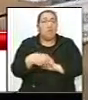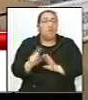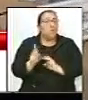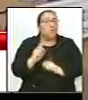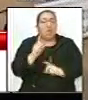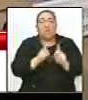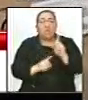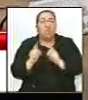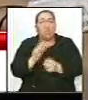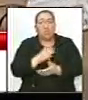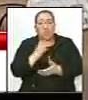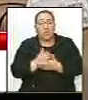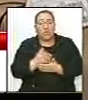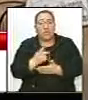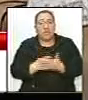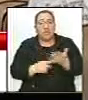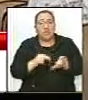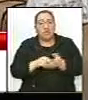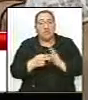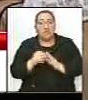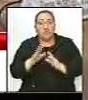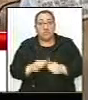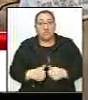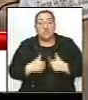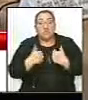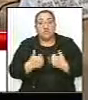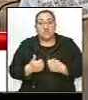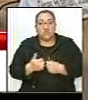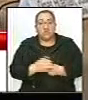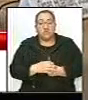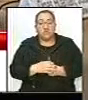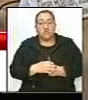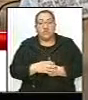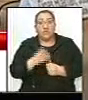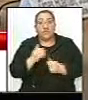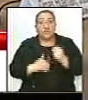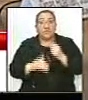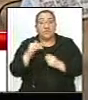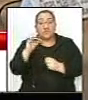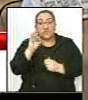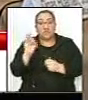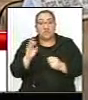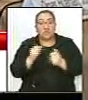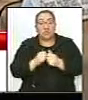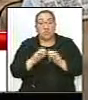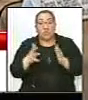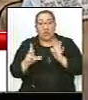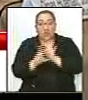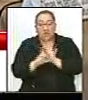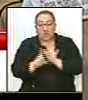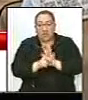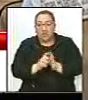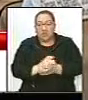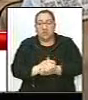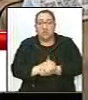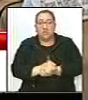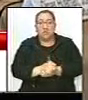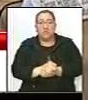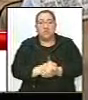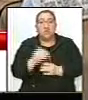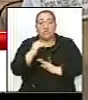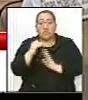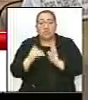de los problemas de que son de subsistencia y la alta tasa de informalidad, señor presidente, es su